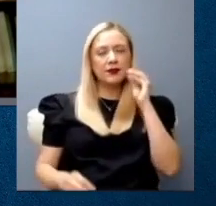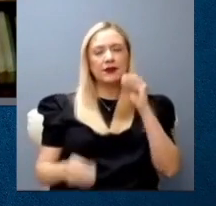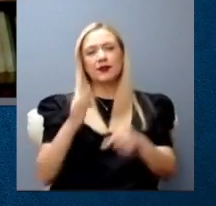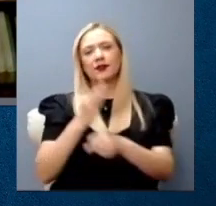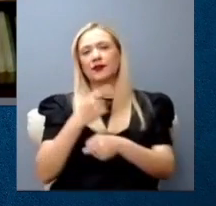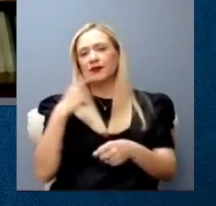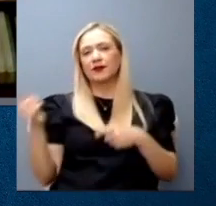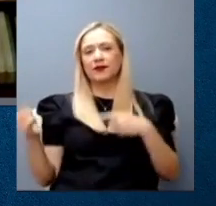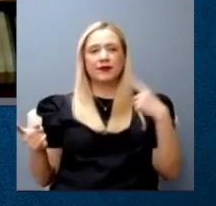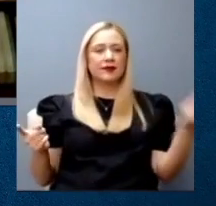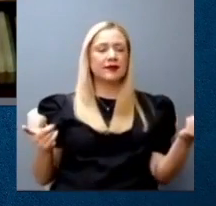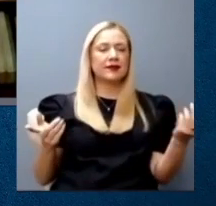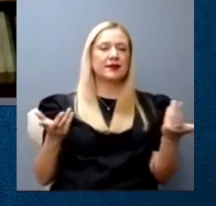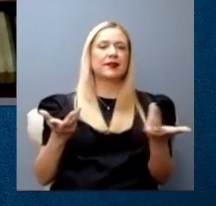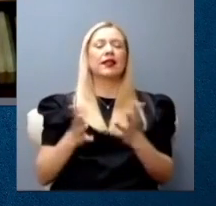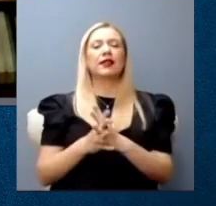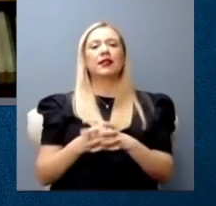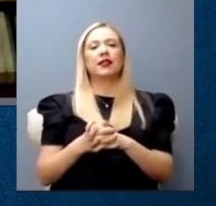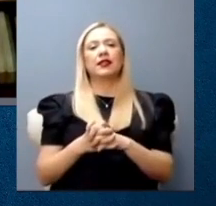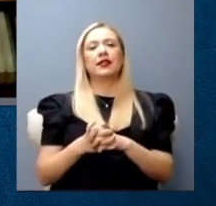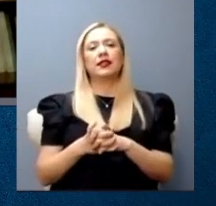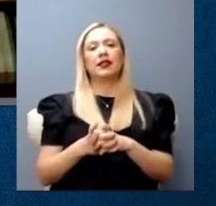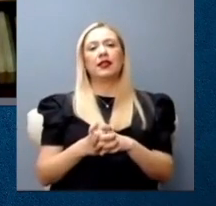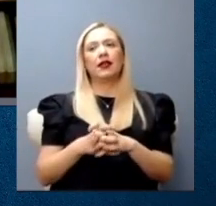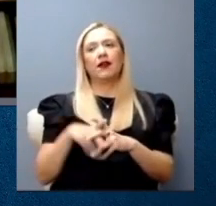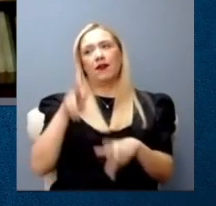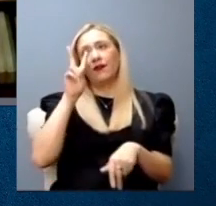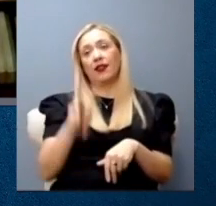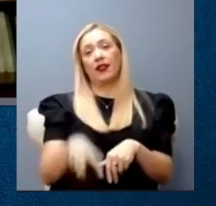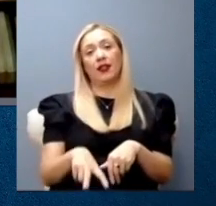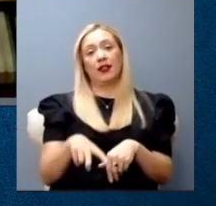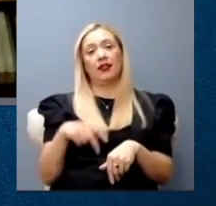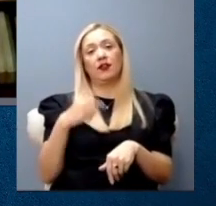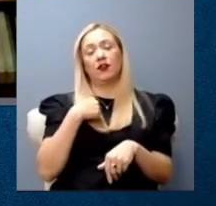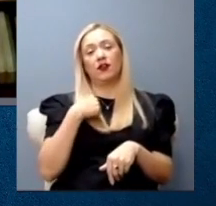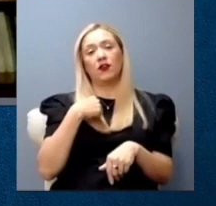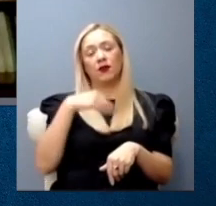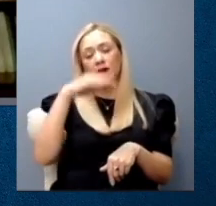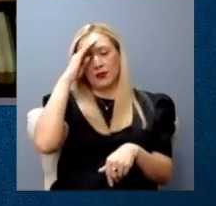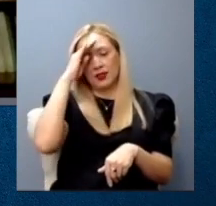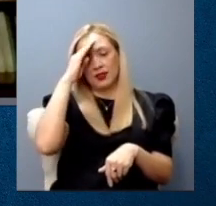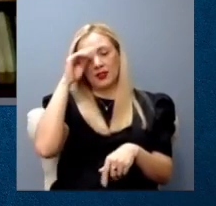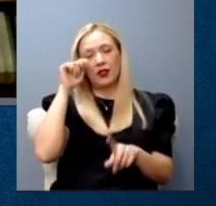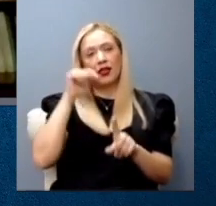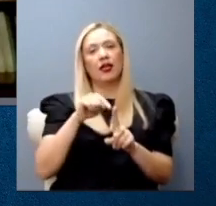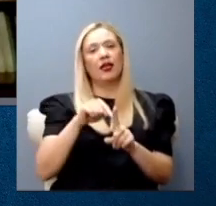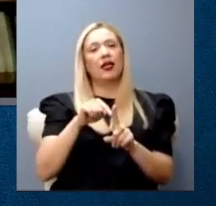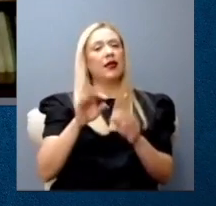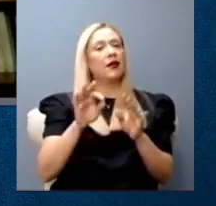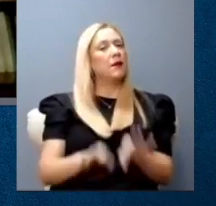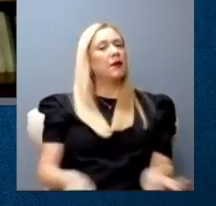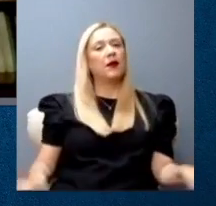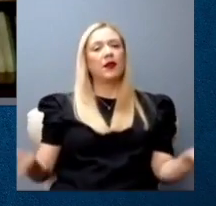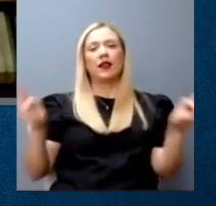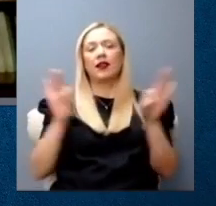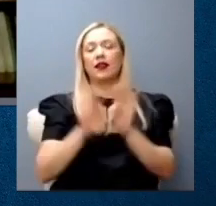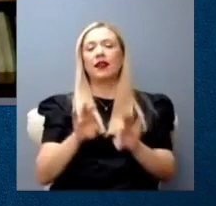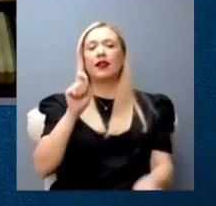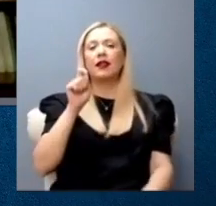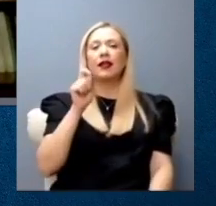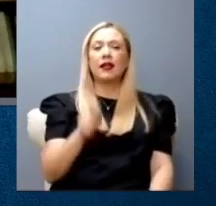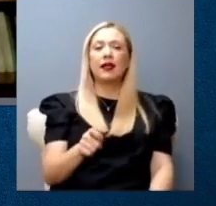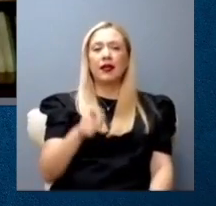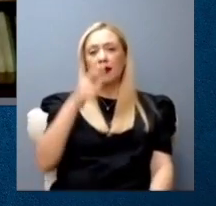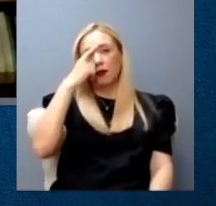decían Michelle y Nuria, y básicamente coincido con lo que ellas dicen. Es muy importante, como acaba de decir